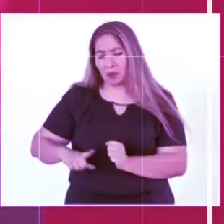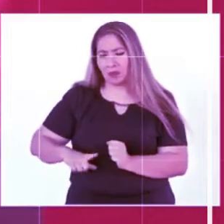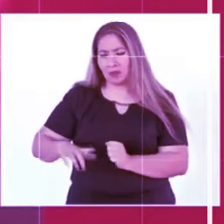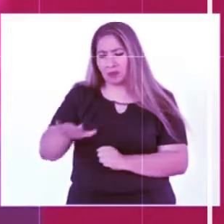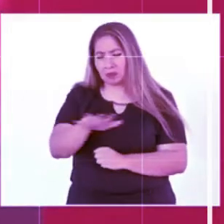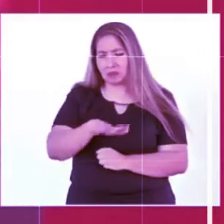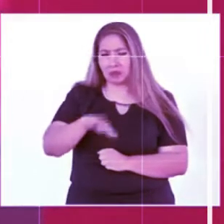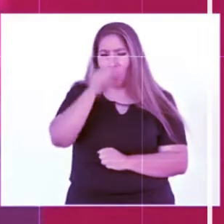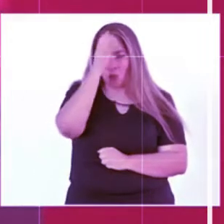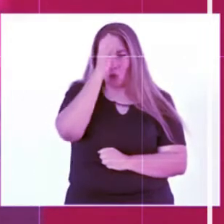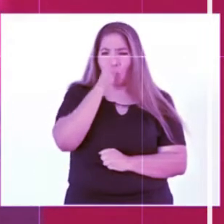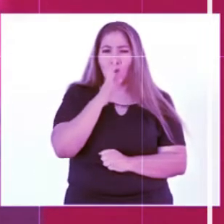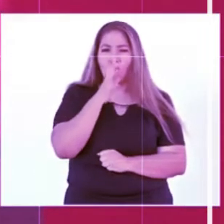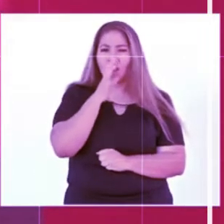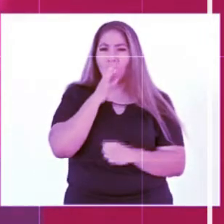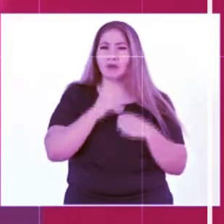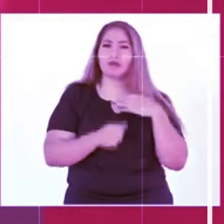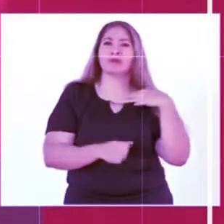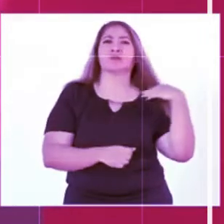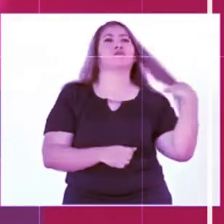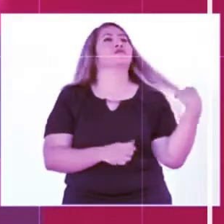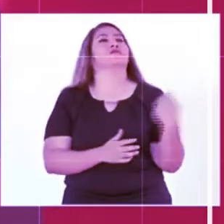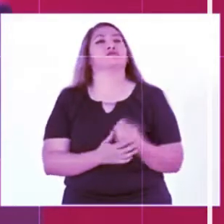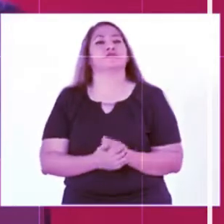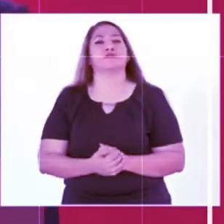gobernador del estado de Coahuila.